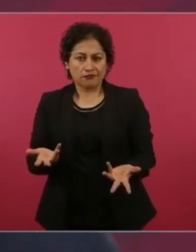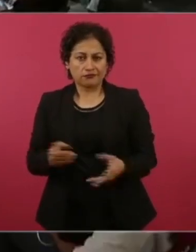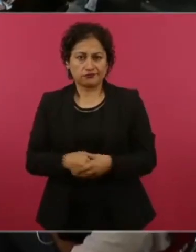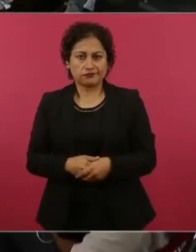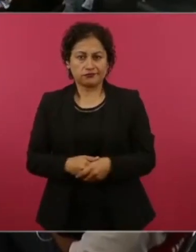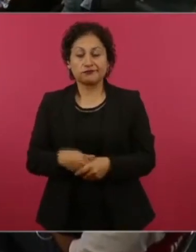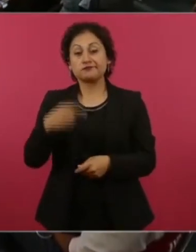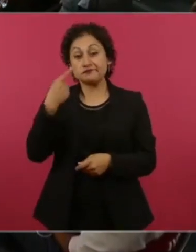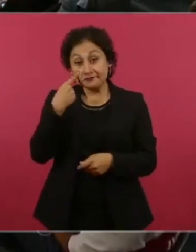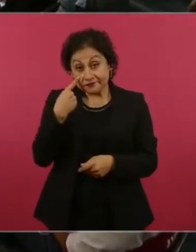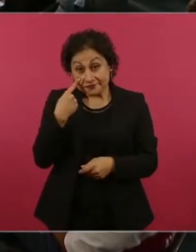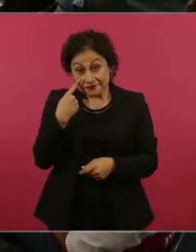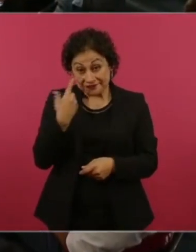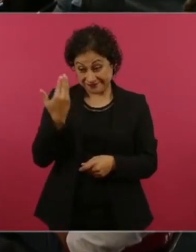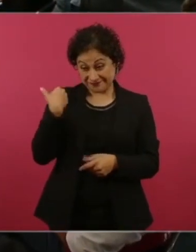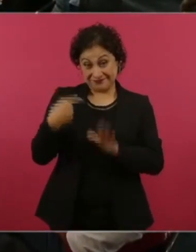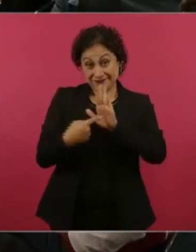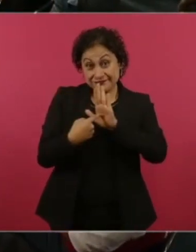Miren cuántos jueces